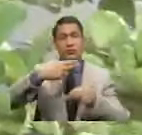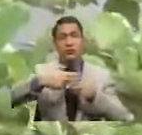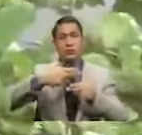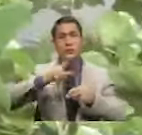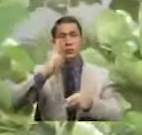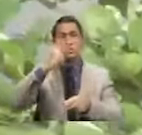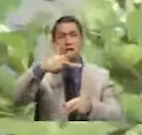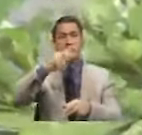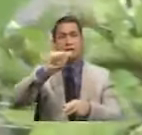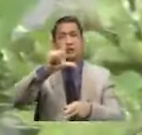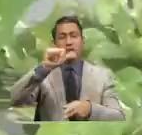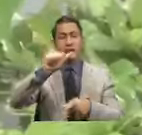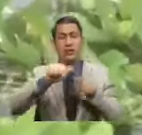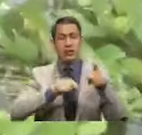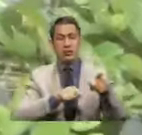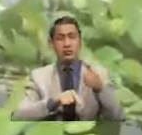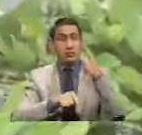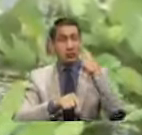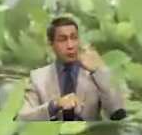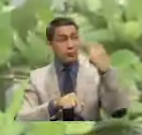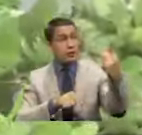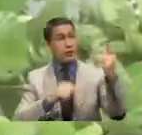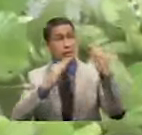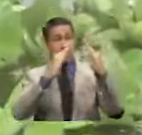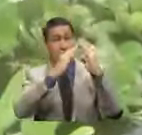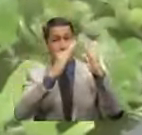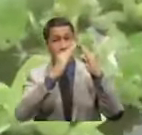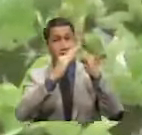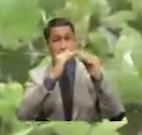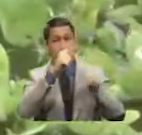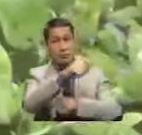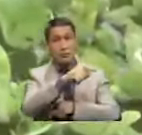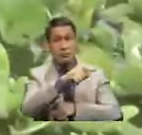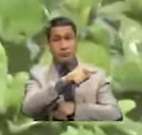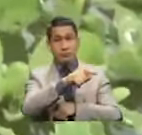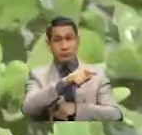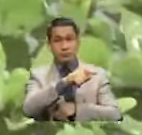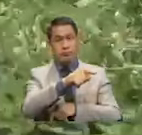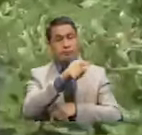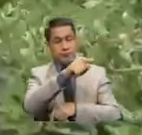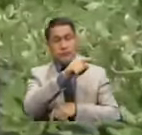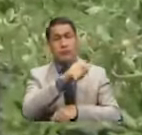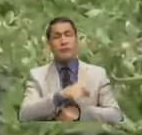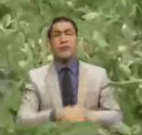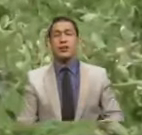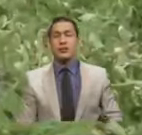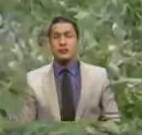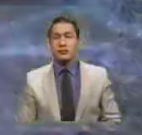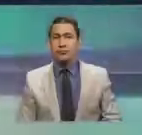fondo, hasta allá donde se ven las viviendas al fondo. Todo eso es La Chala.